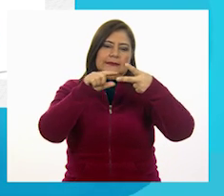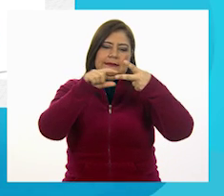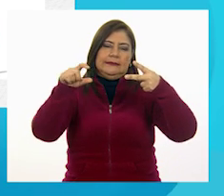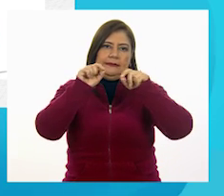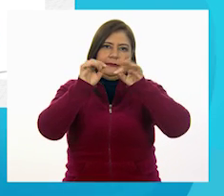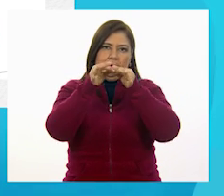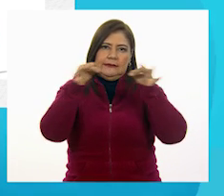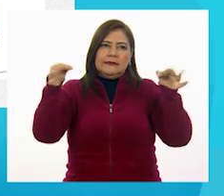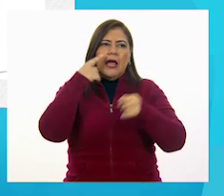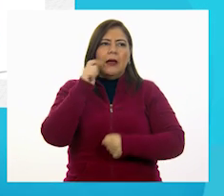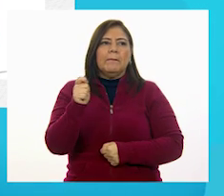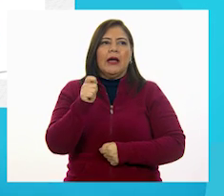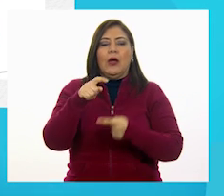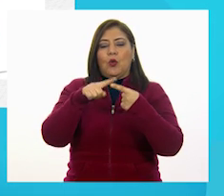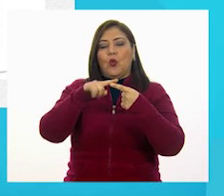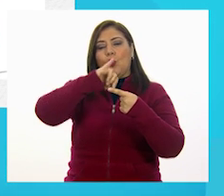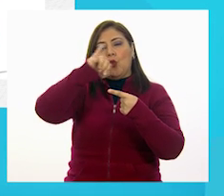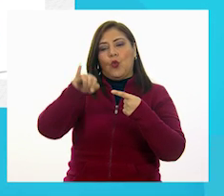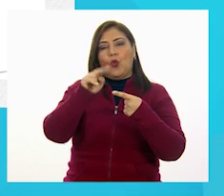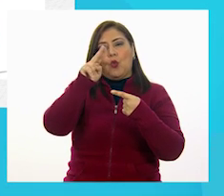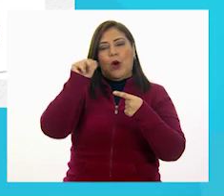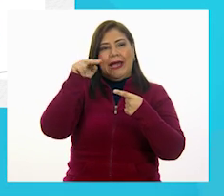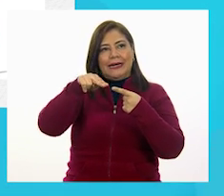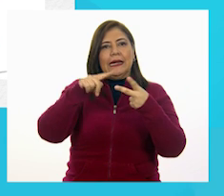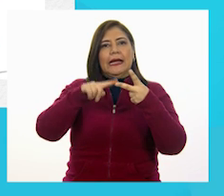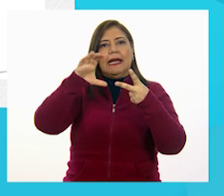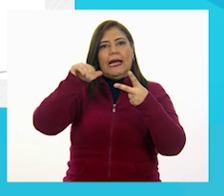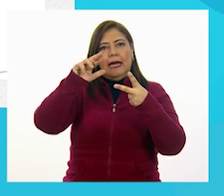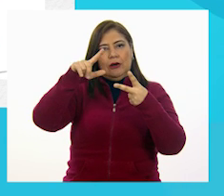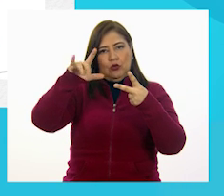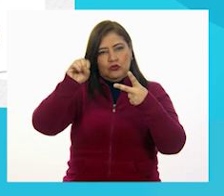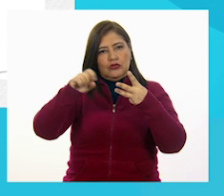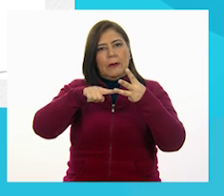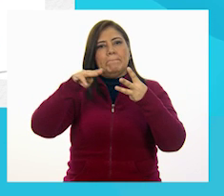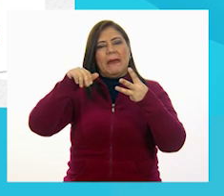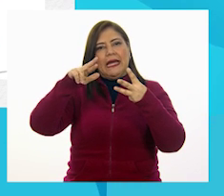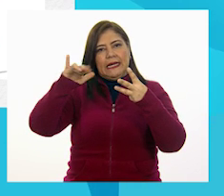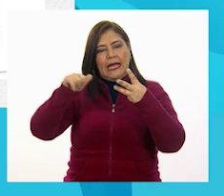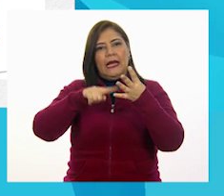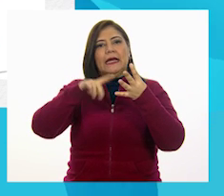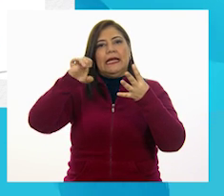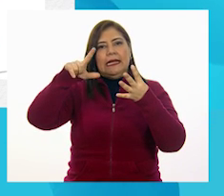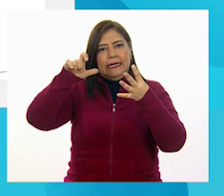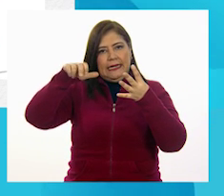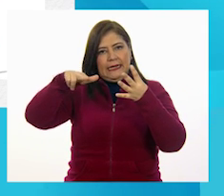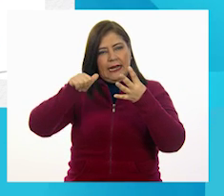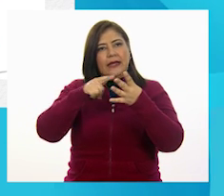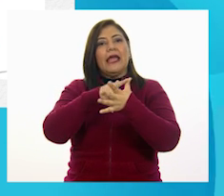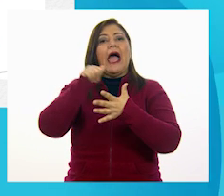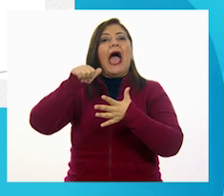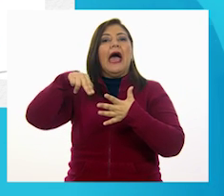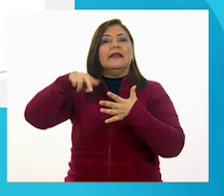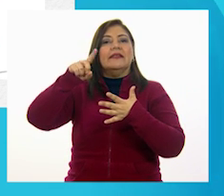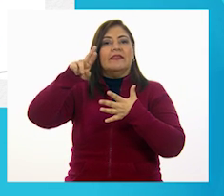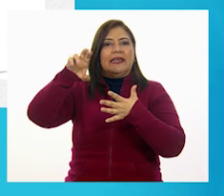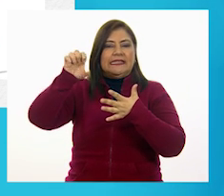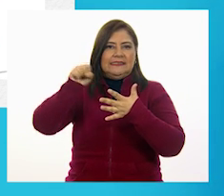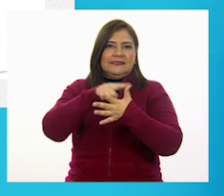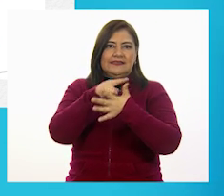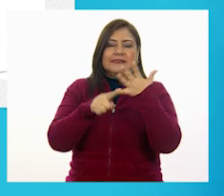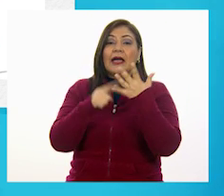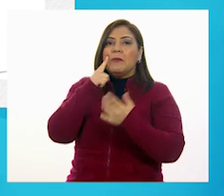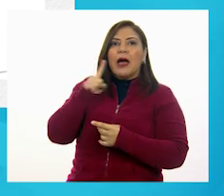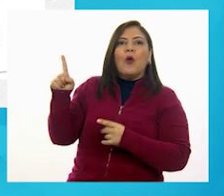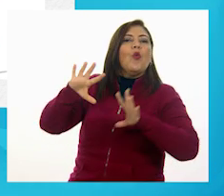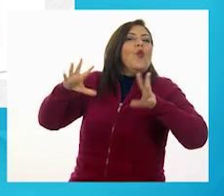En la segunda frase tenemos a Juan, Carlos, María, Elena y Andrés. ¿Cuántos